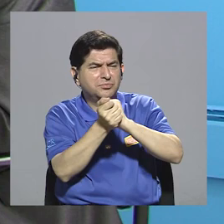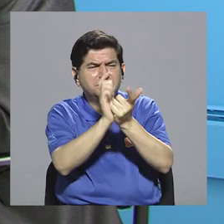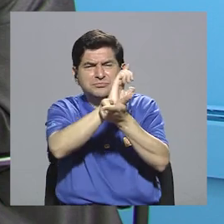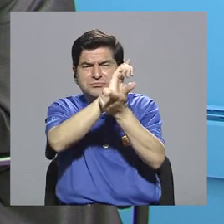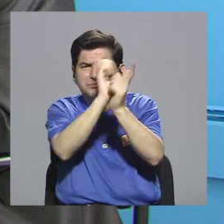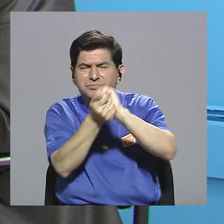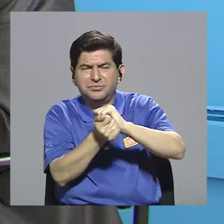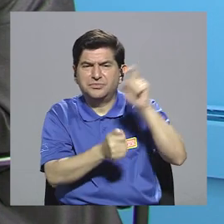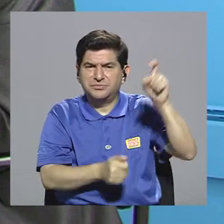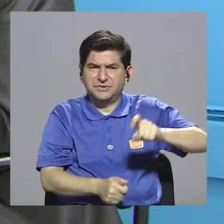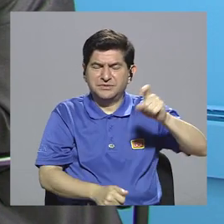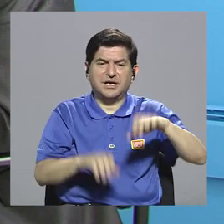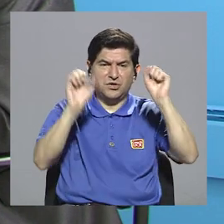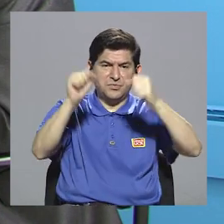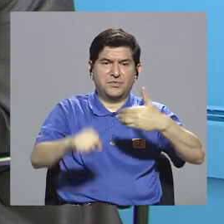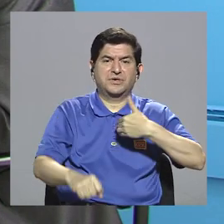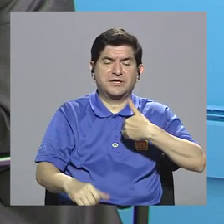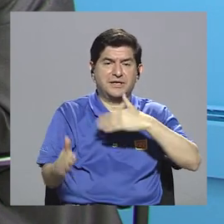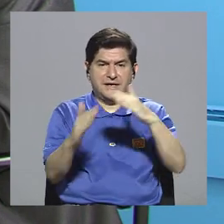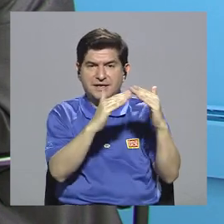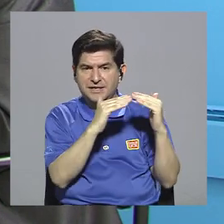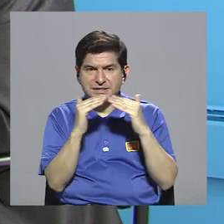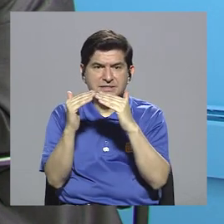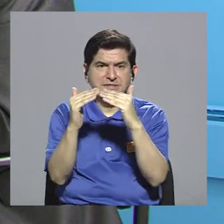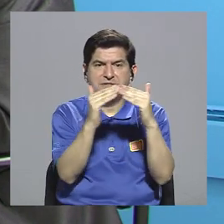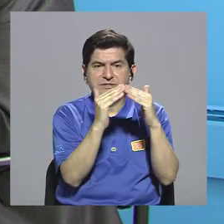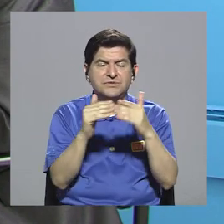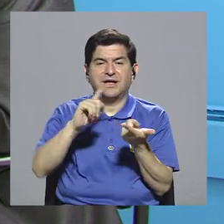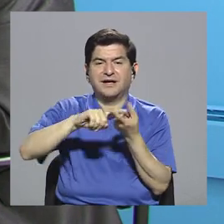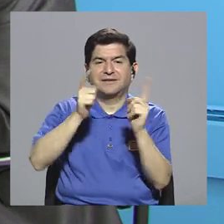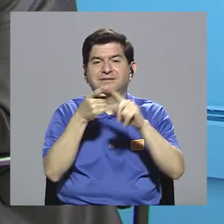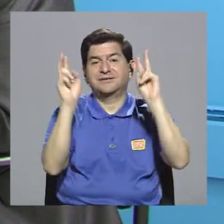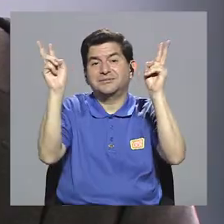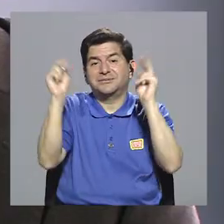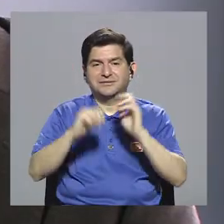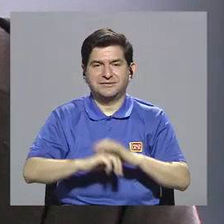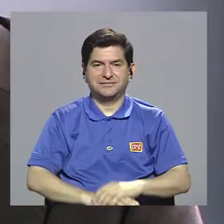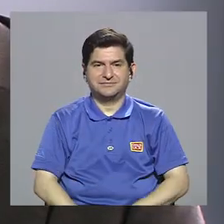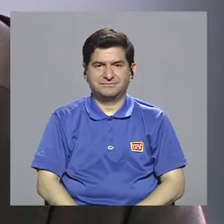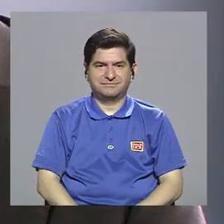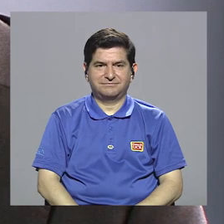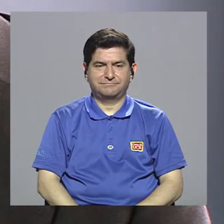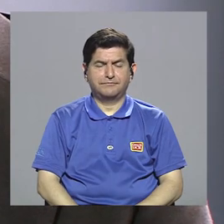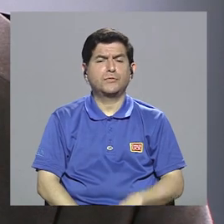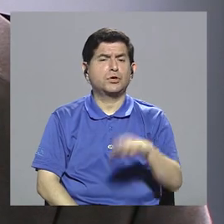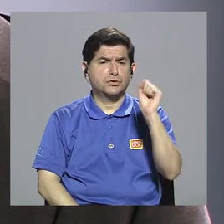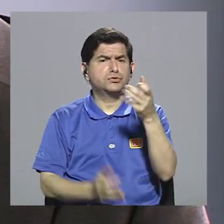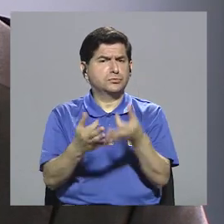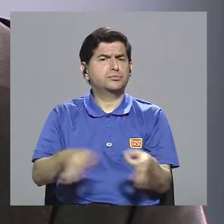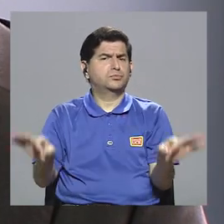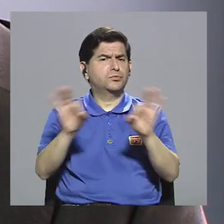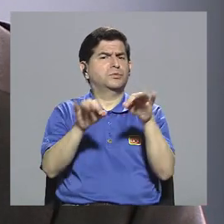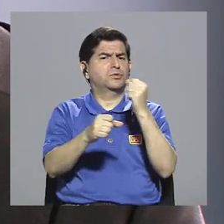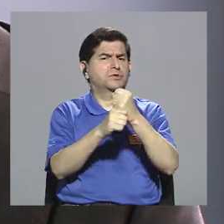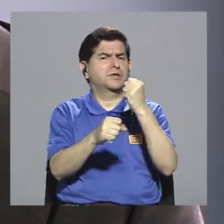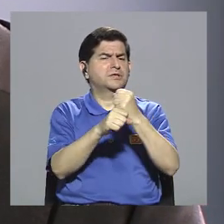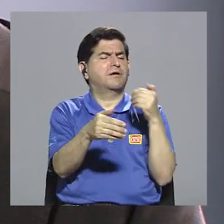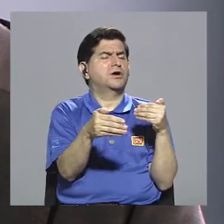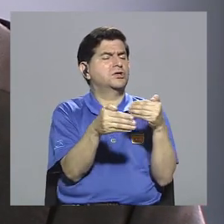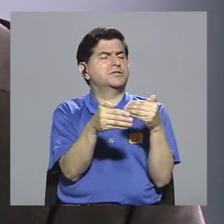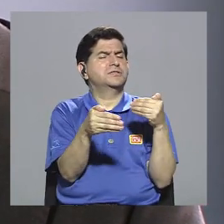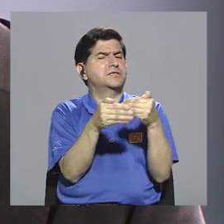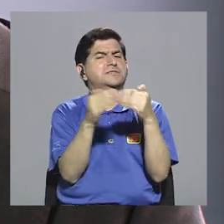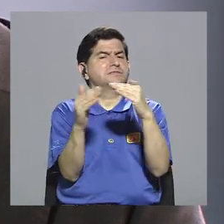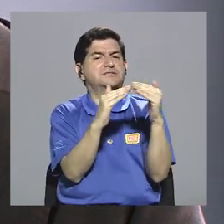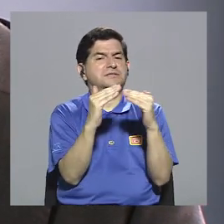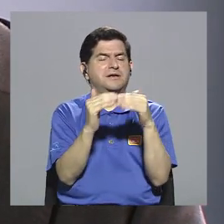lo que sea necesario para poder tener estas ciudades amigables claro es clave trabajar lo más cercano posible